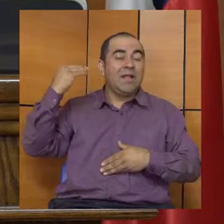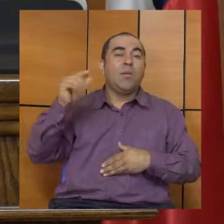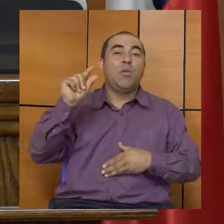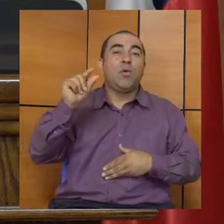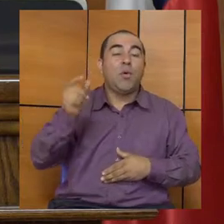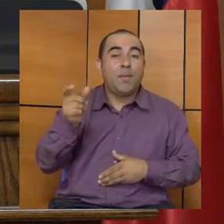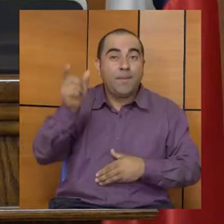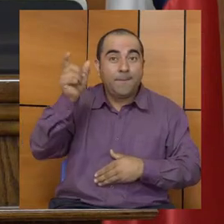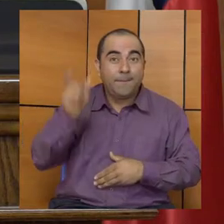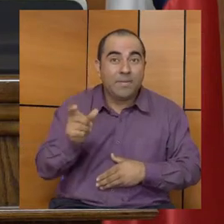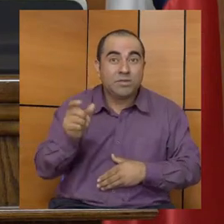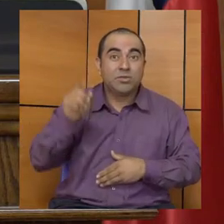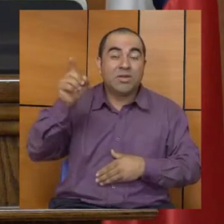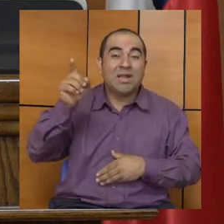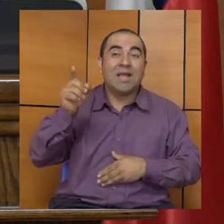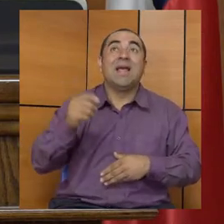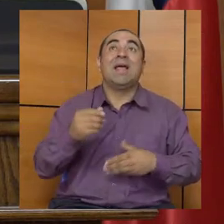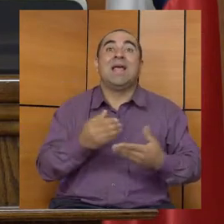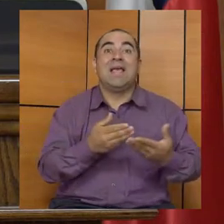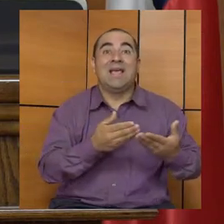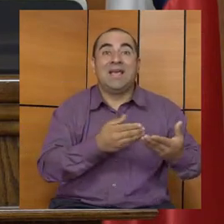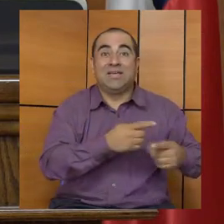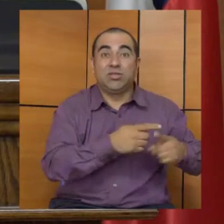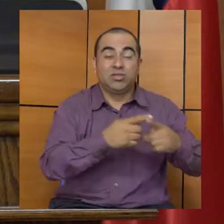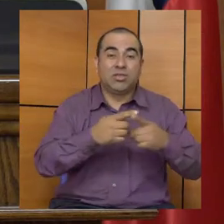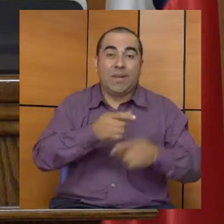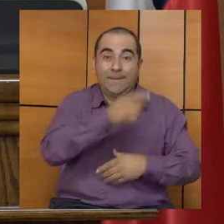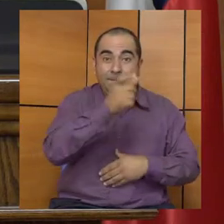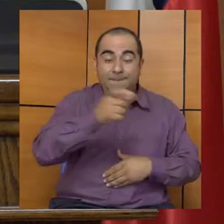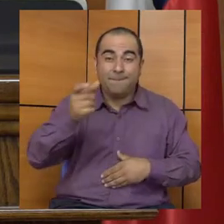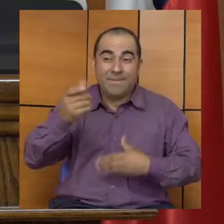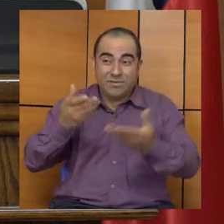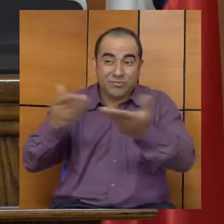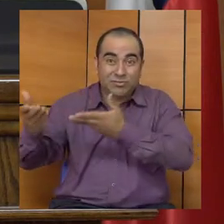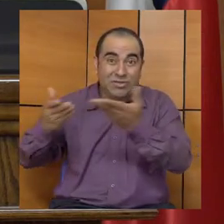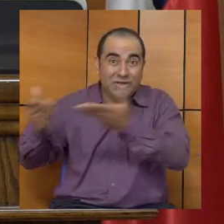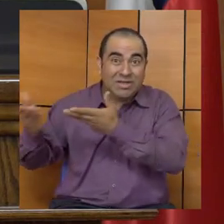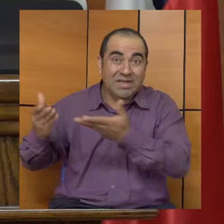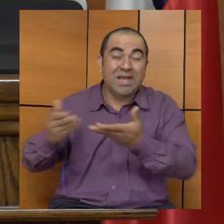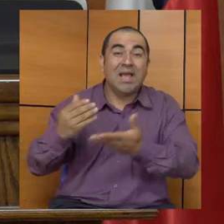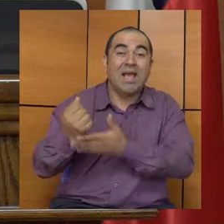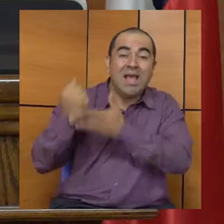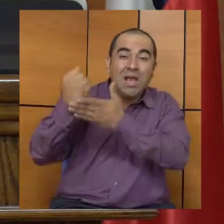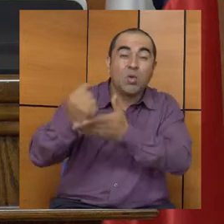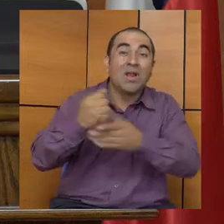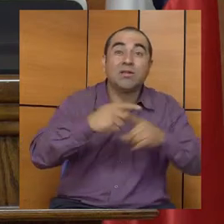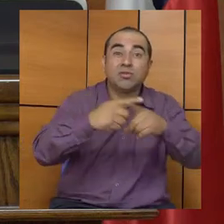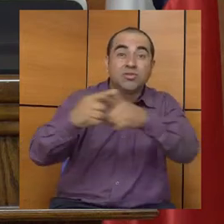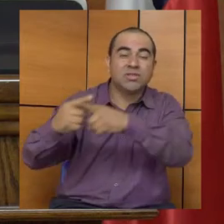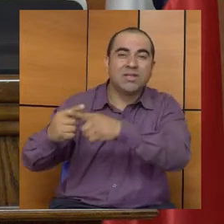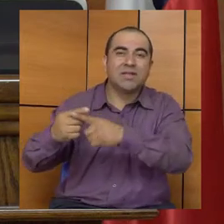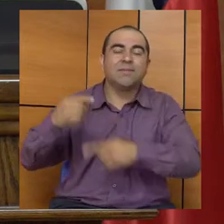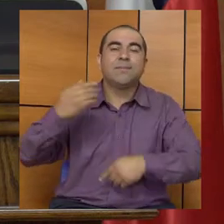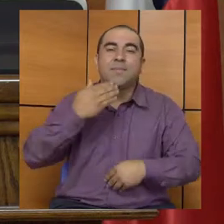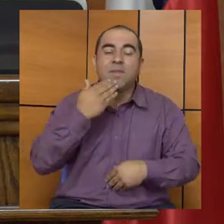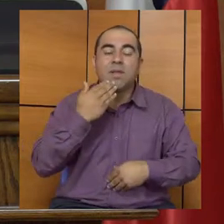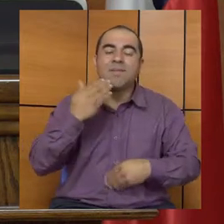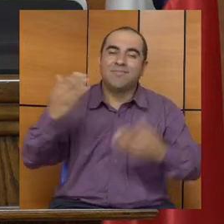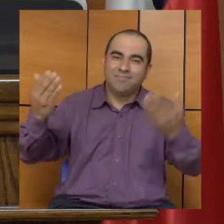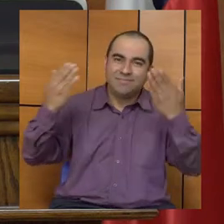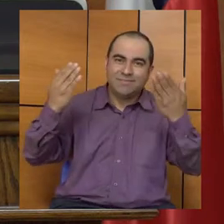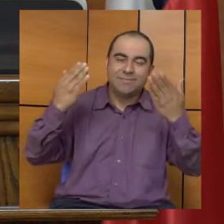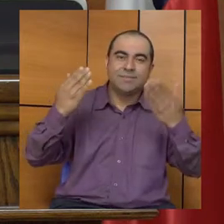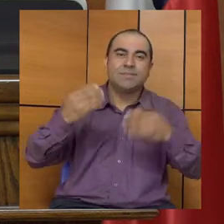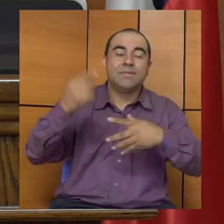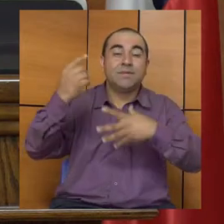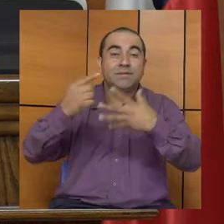subsecretaria de Servicio Social, dependiente del Ministerio de Desarrollo Social, y en un saludo protocolar, estaba en una actividad,